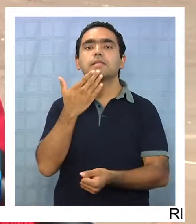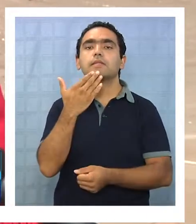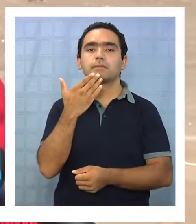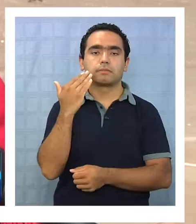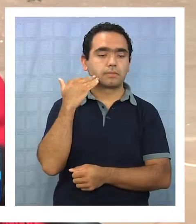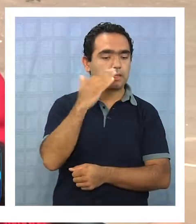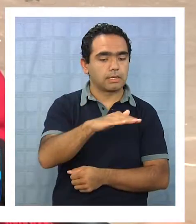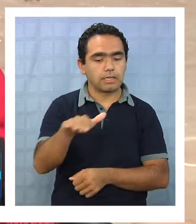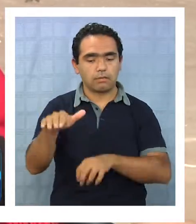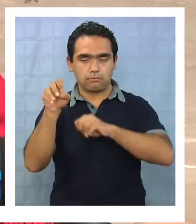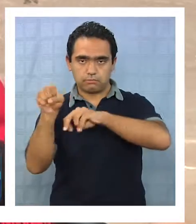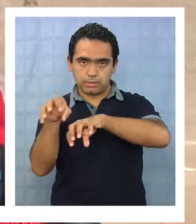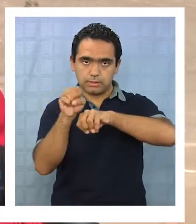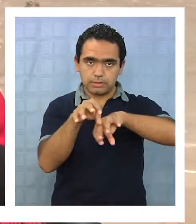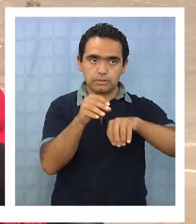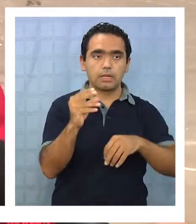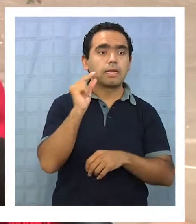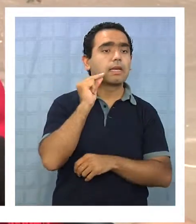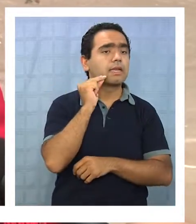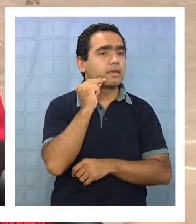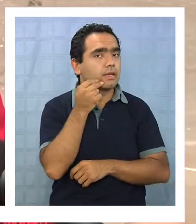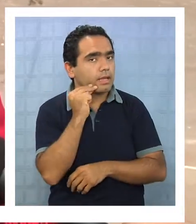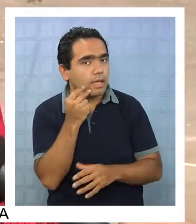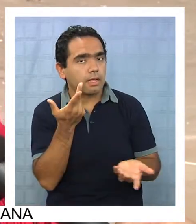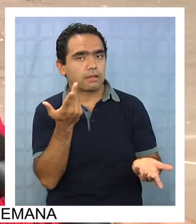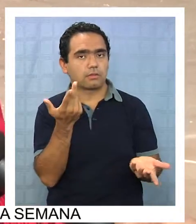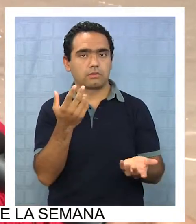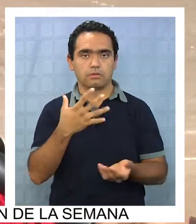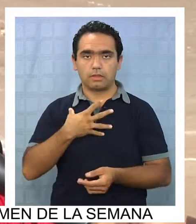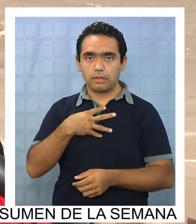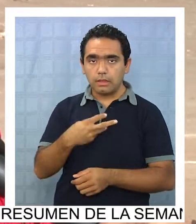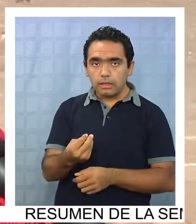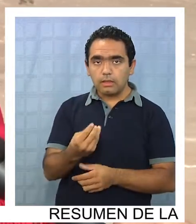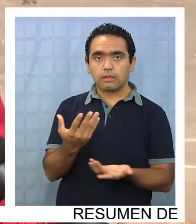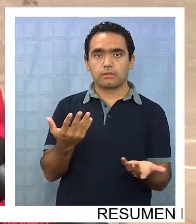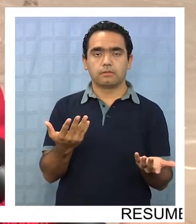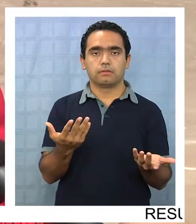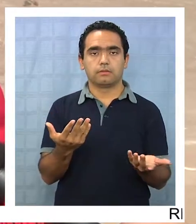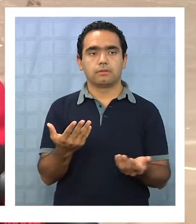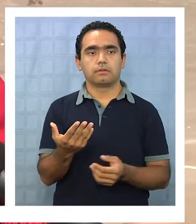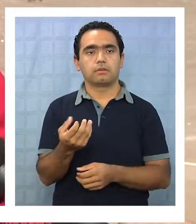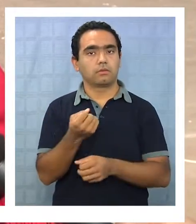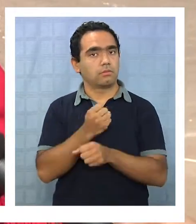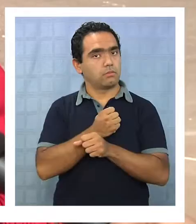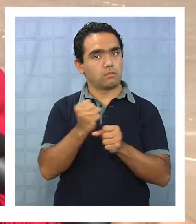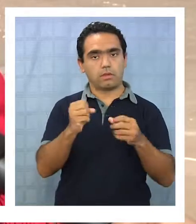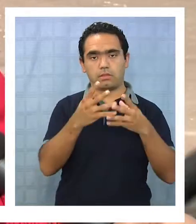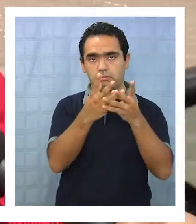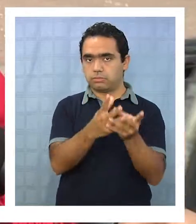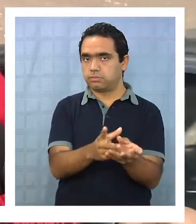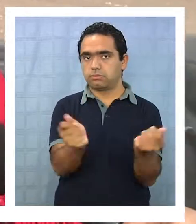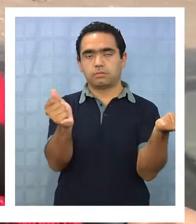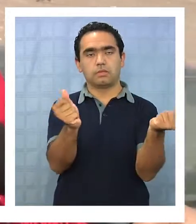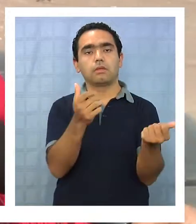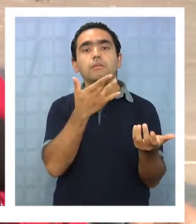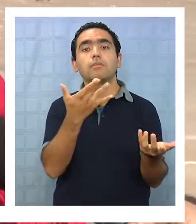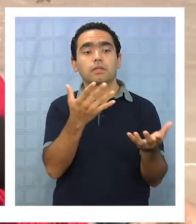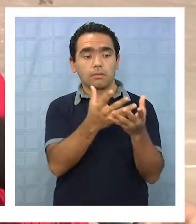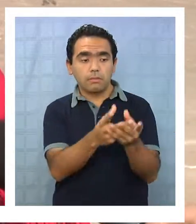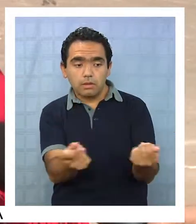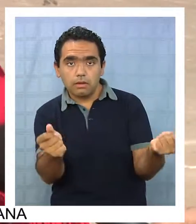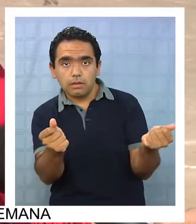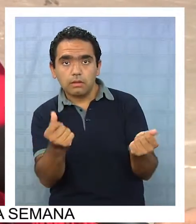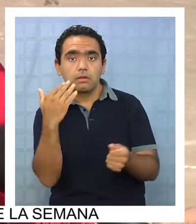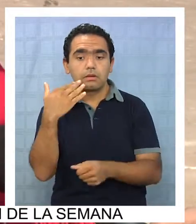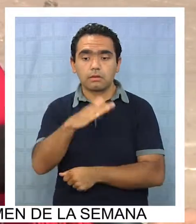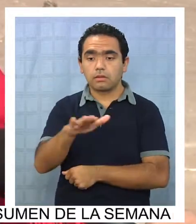inculcando a ellos, a nuestros nietos, a nuestros hijos, y no puede perder, porque si nosotros hacemos perder, ya nuestros hijos